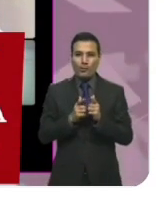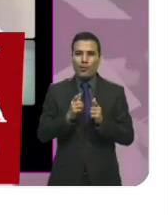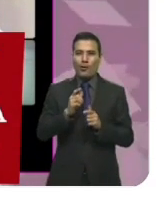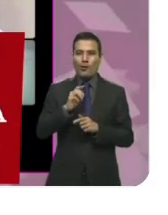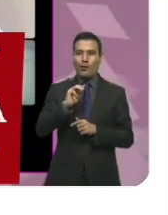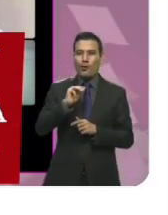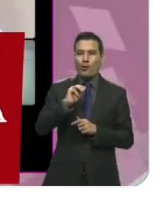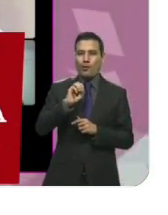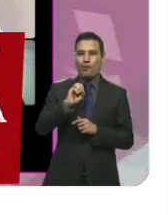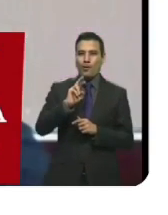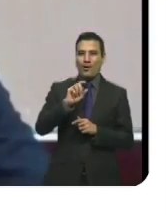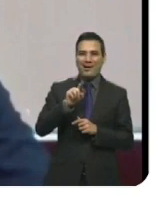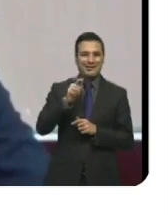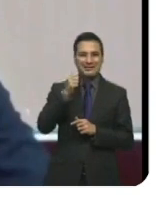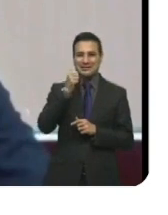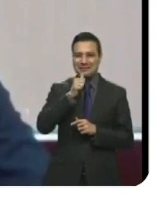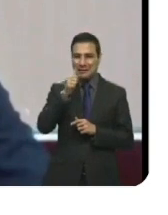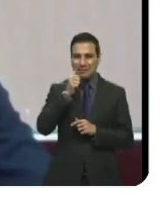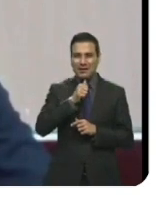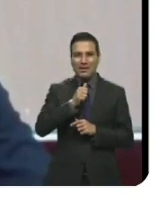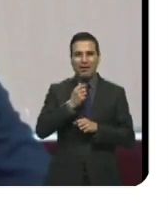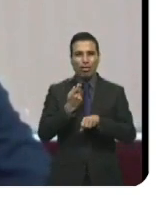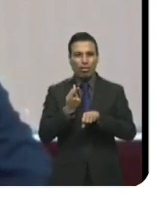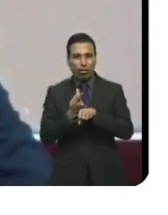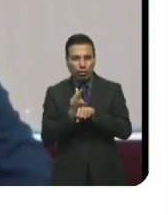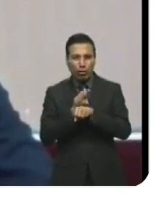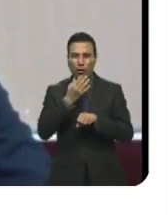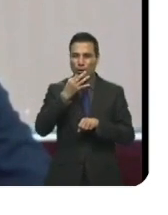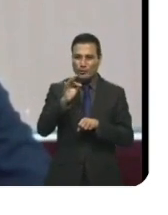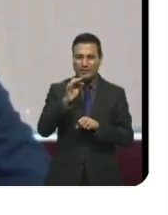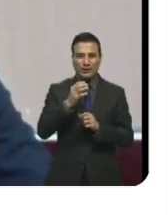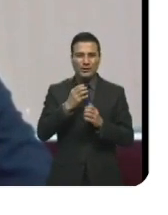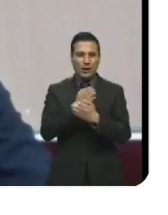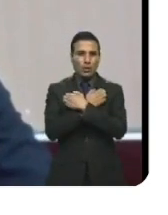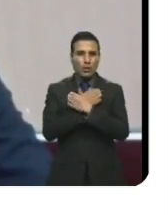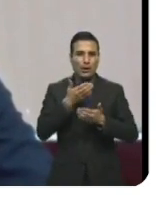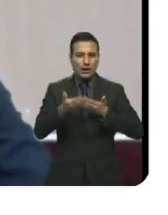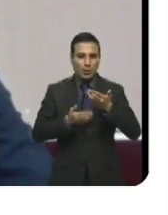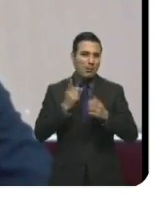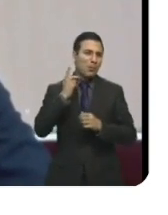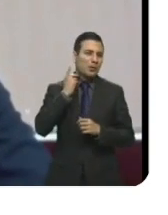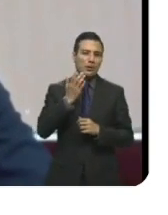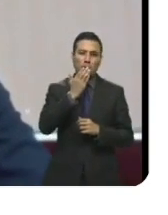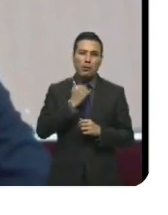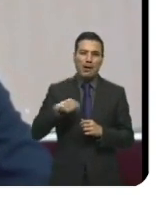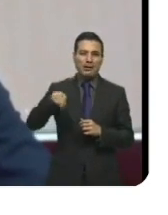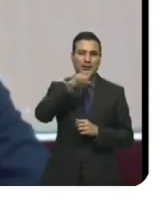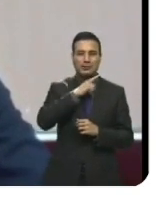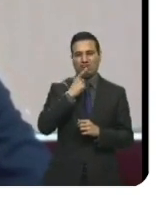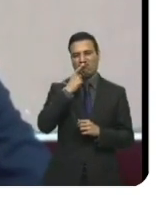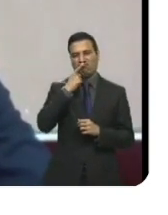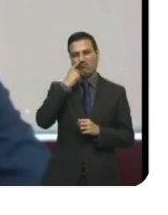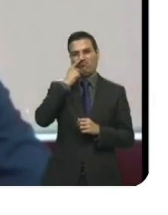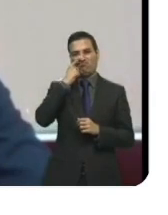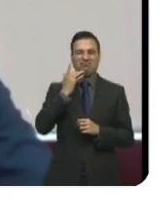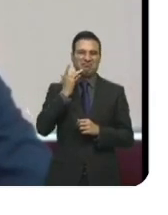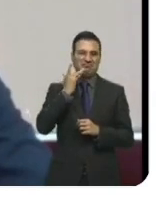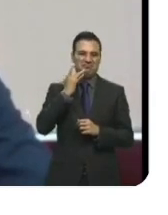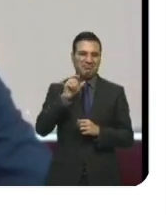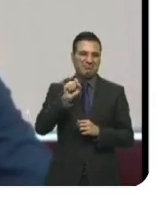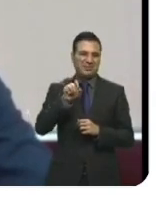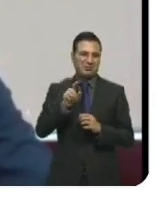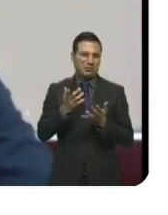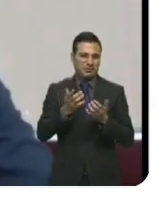no no son buenos políticos no tienen cortesías políticas son soberbios y arrogantes además este